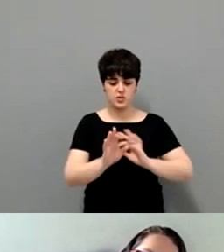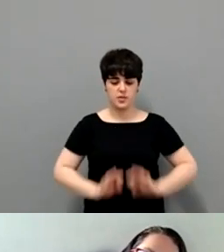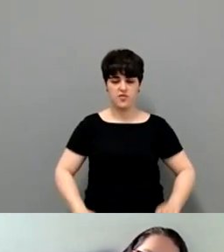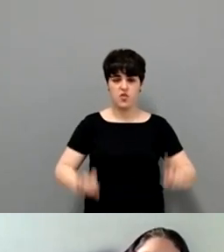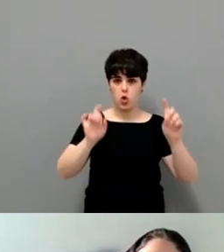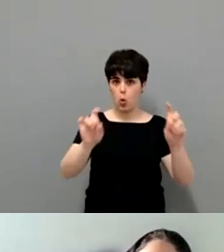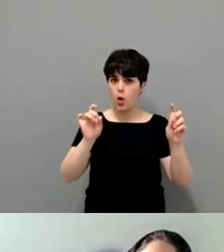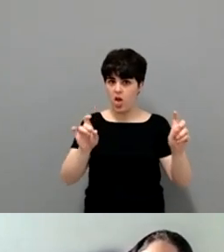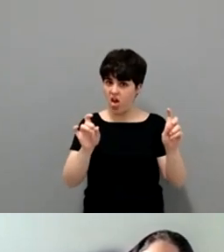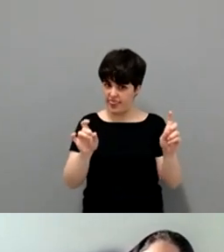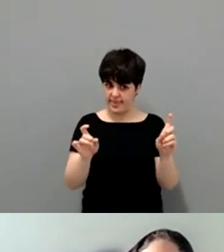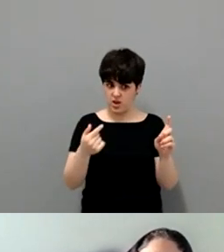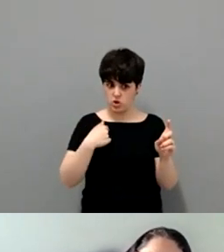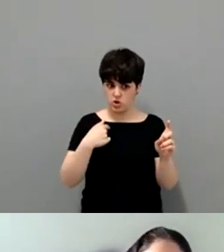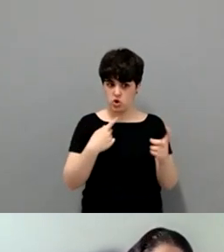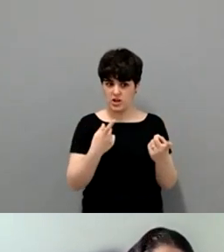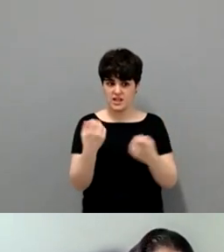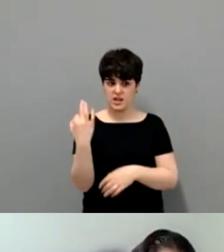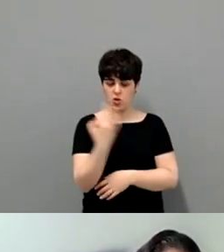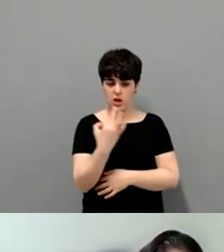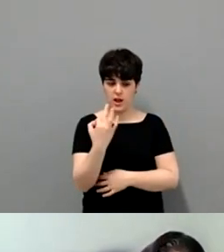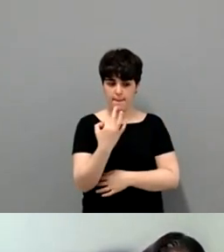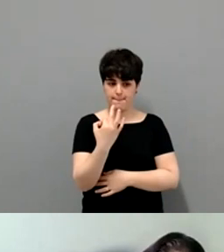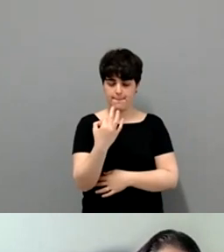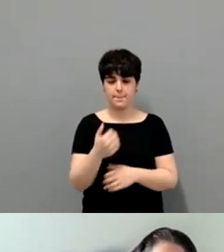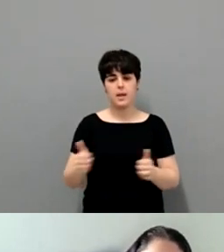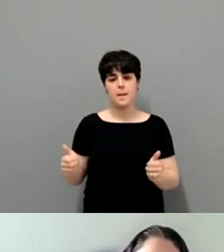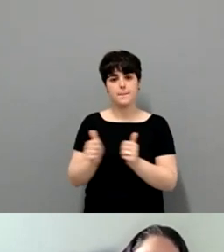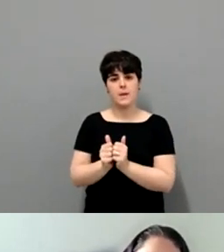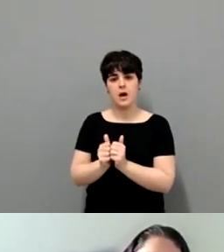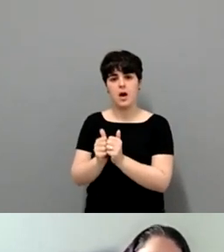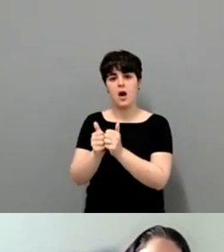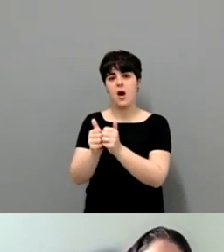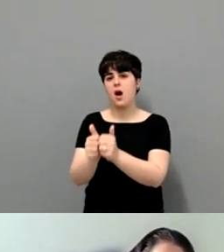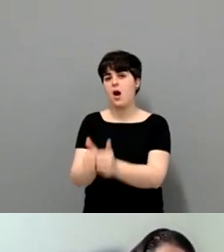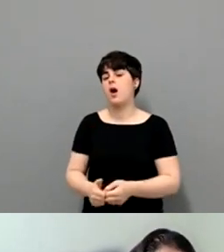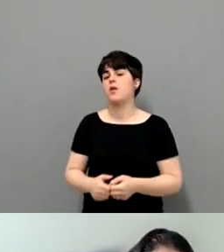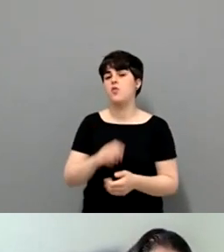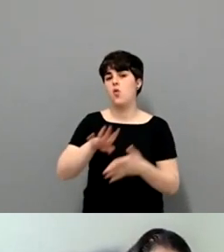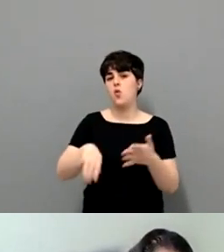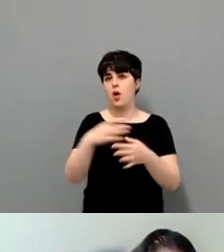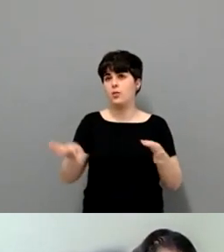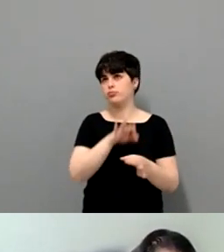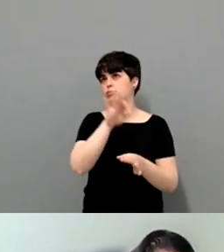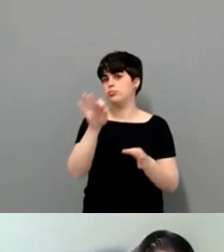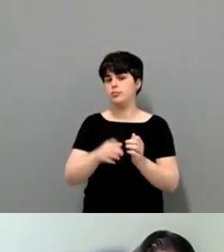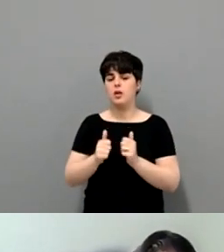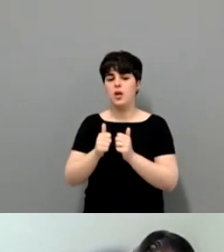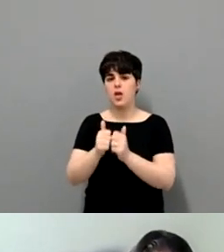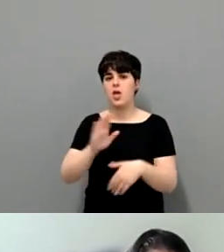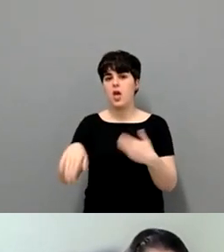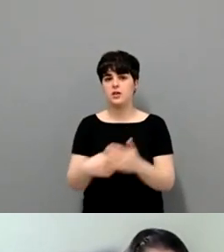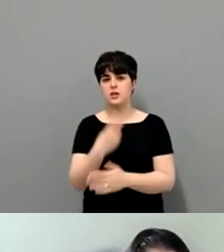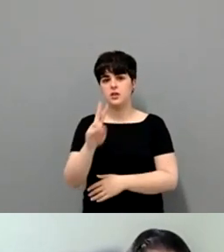educación. Yo necesito un asistente personal que me acompañe durante mi horario lectivo y hasta segundo de